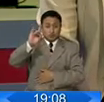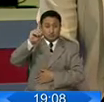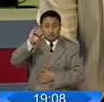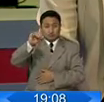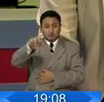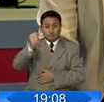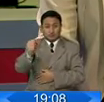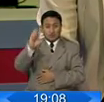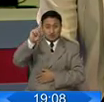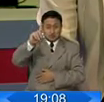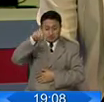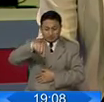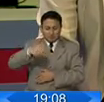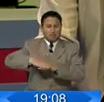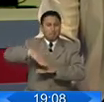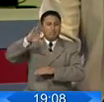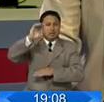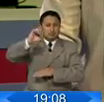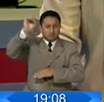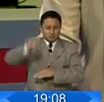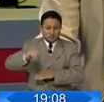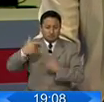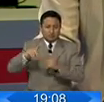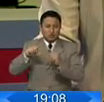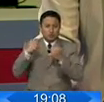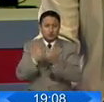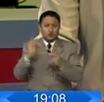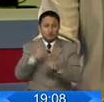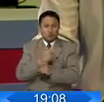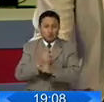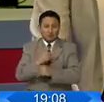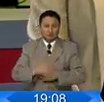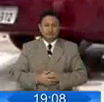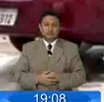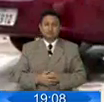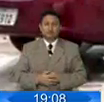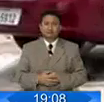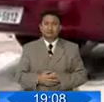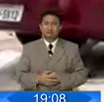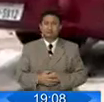el mayor porcentaje está vinculado al crimen organizado.